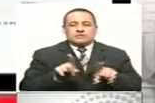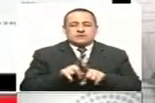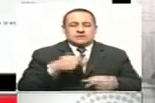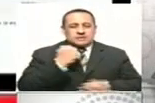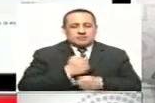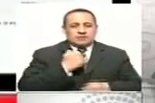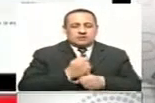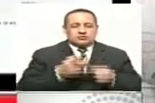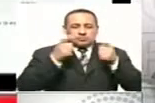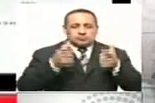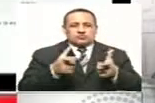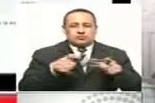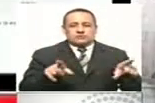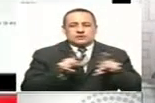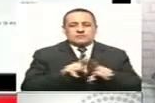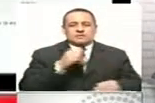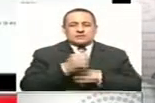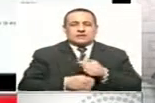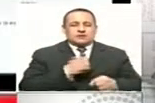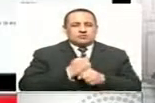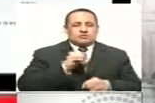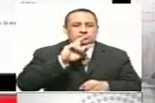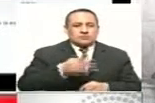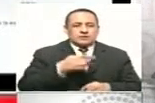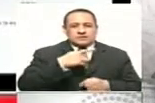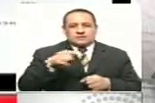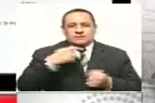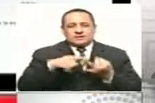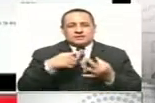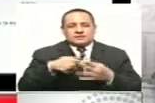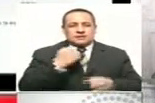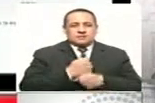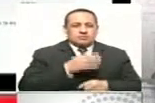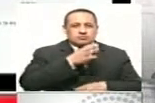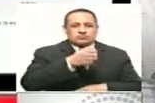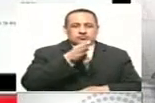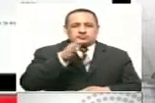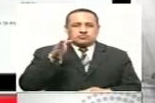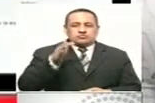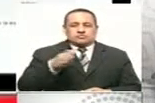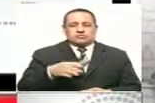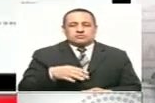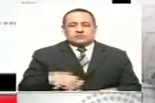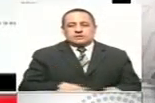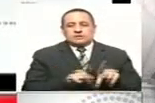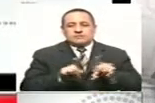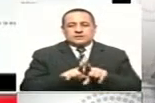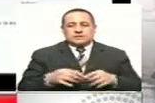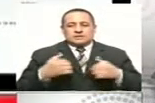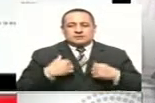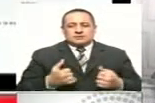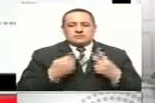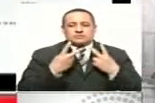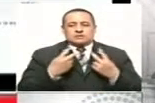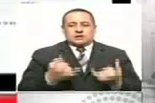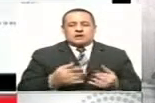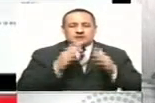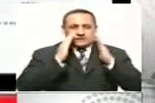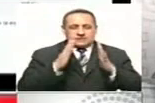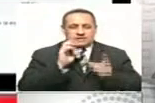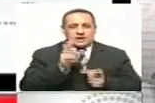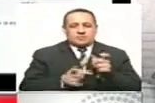actividades de supervisión, unas 2.520 actividades de esta naturaleza, también atender a